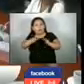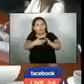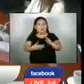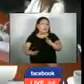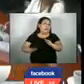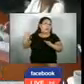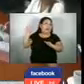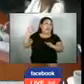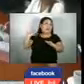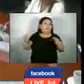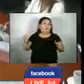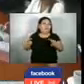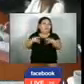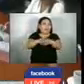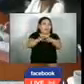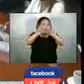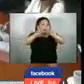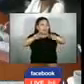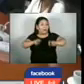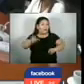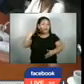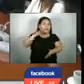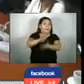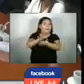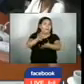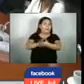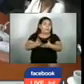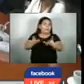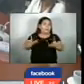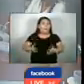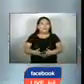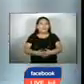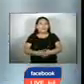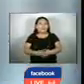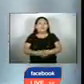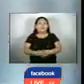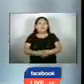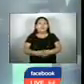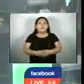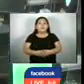Chicas ante la comisión que investiga el pago de sobresueldos.